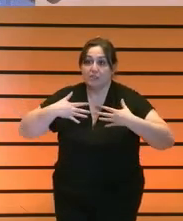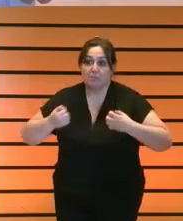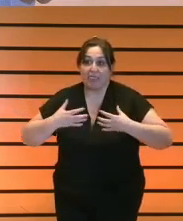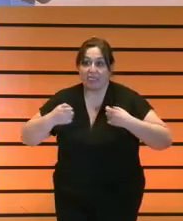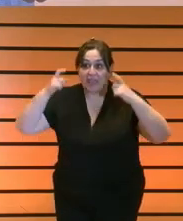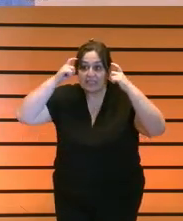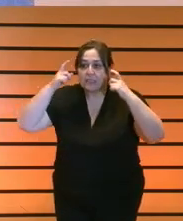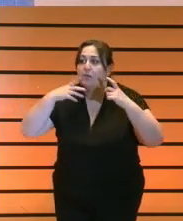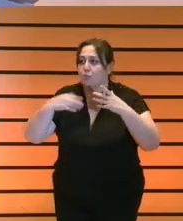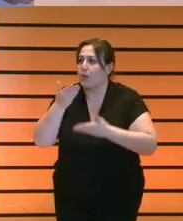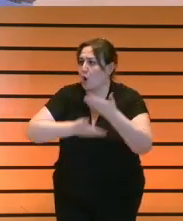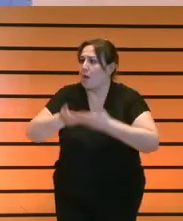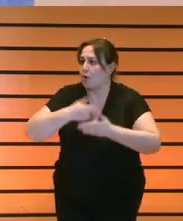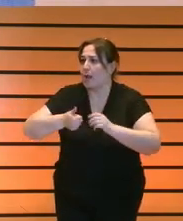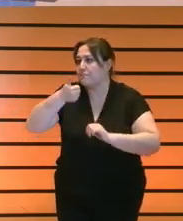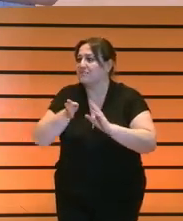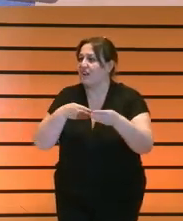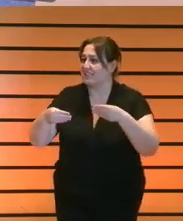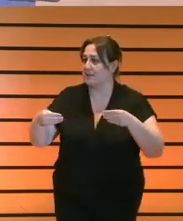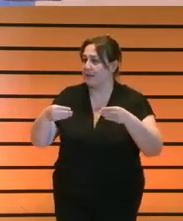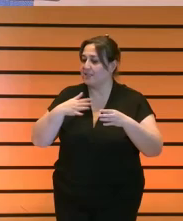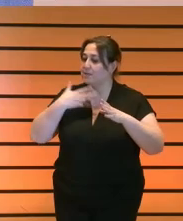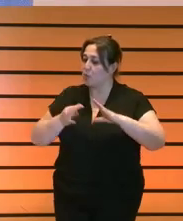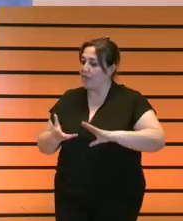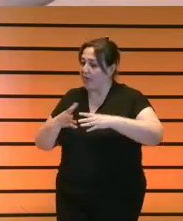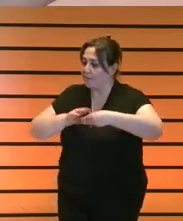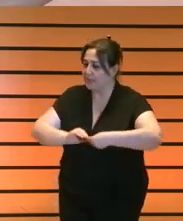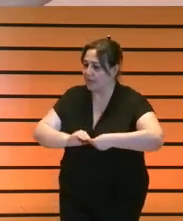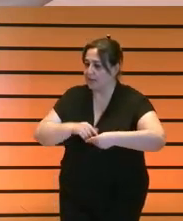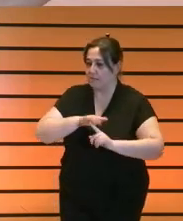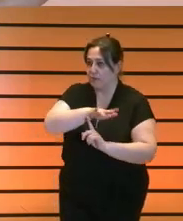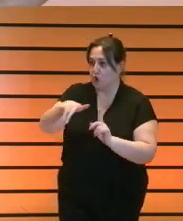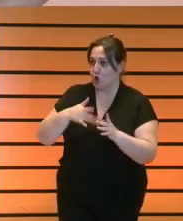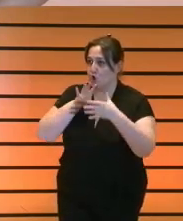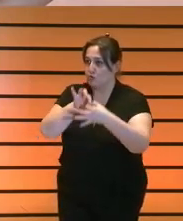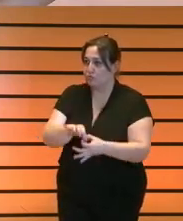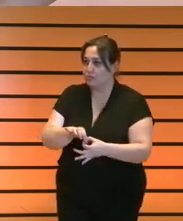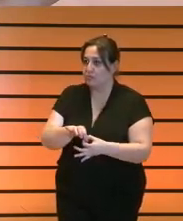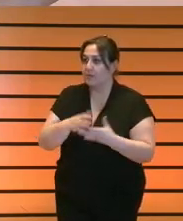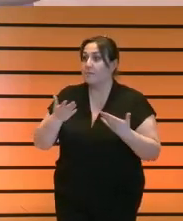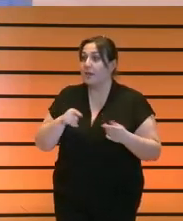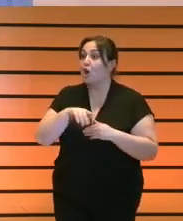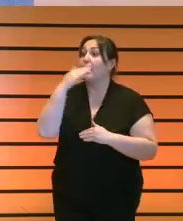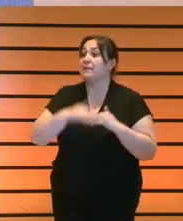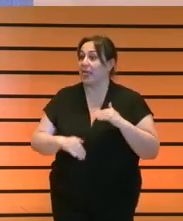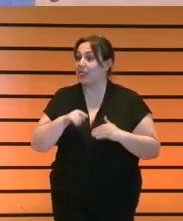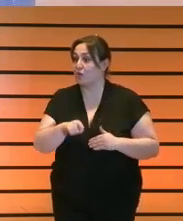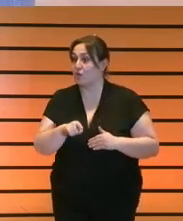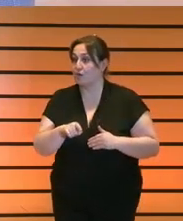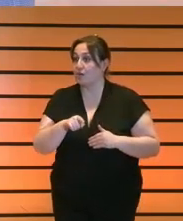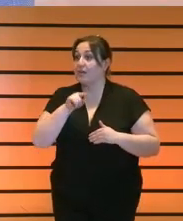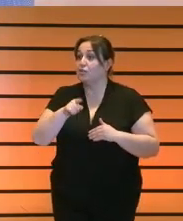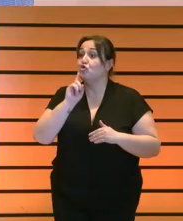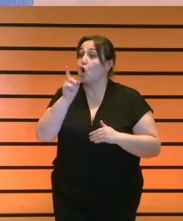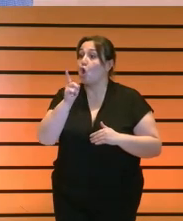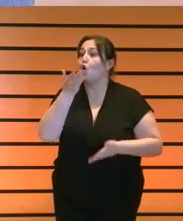más flexible, más plástica, más adaptándose a lo que tienen en el entorno, pero tienen una limitación, y es que solamente